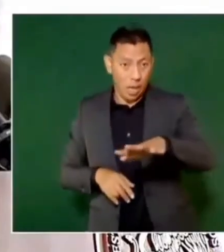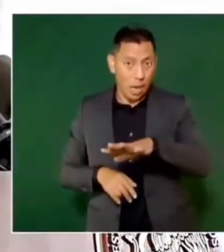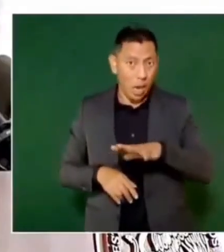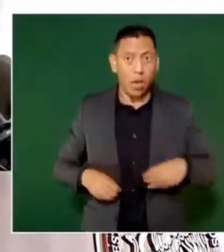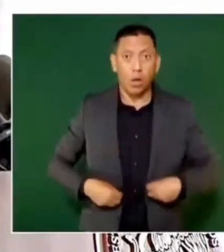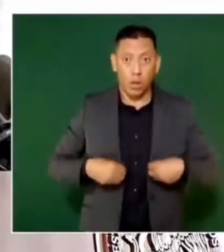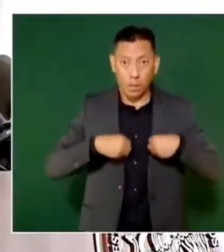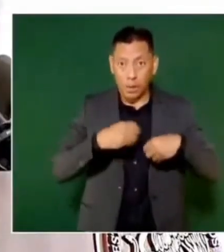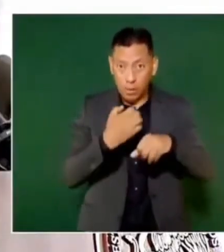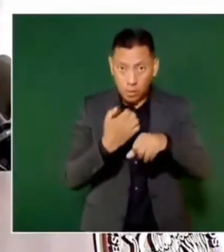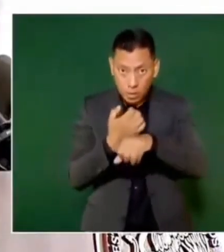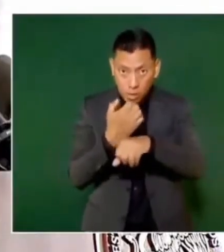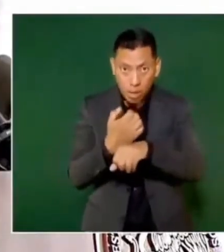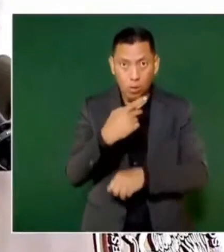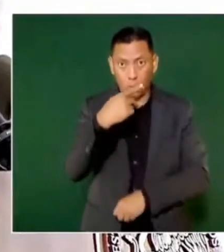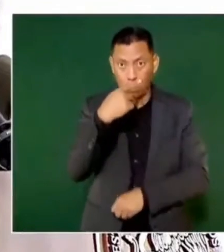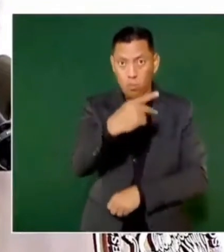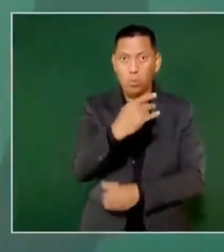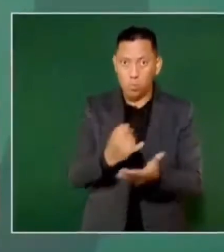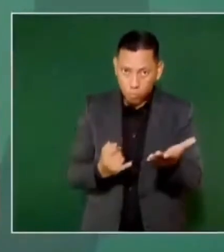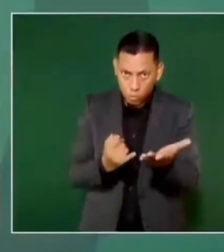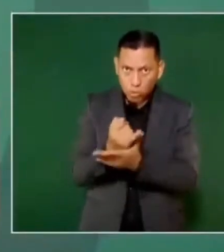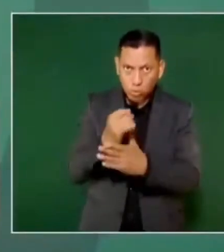Solamente así se va a poder